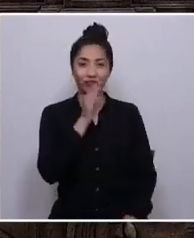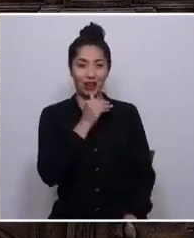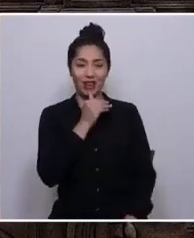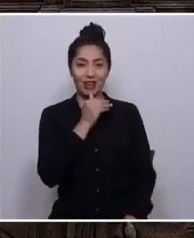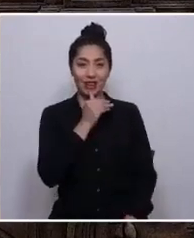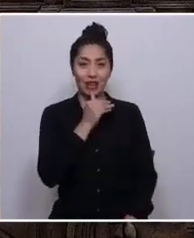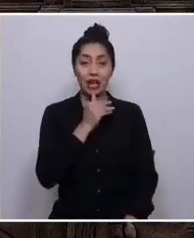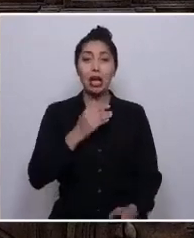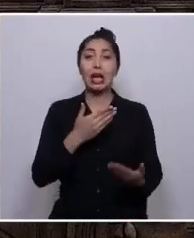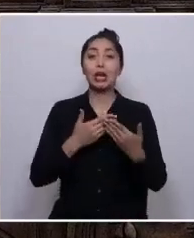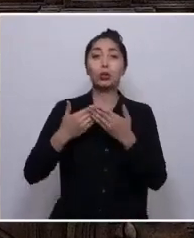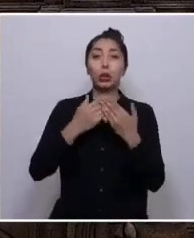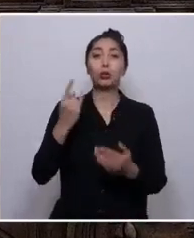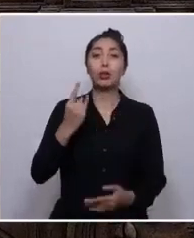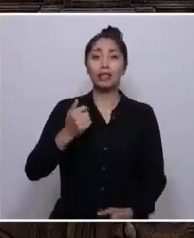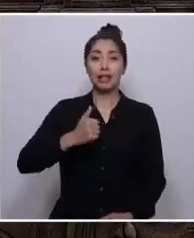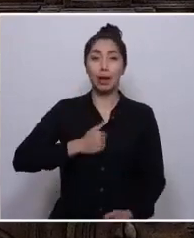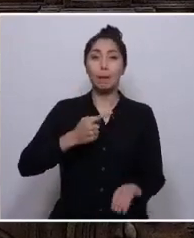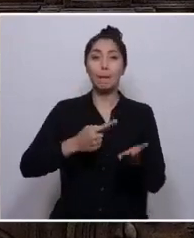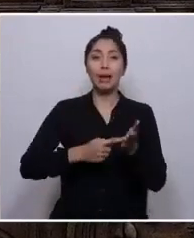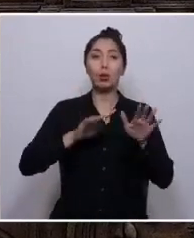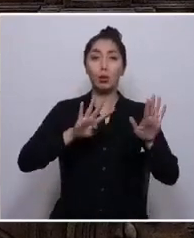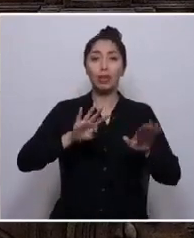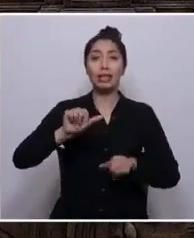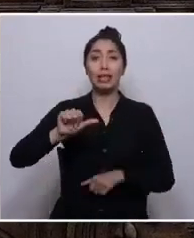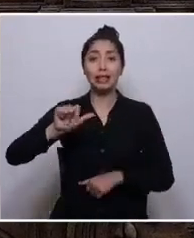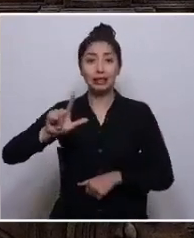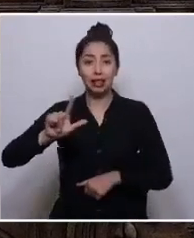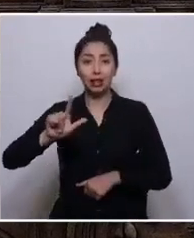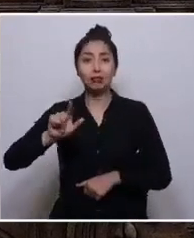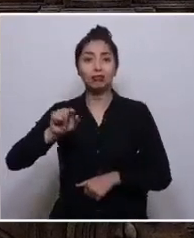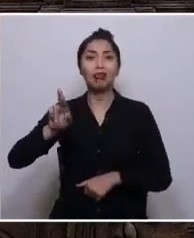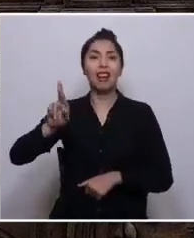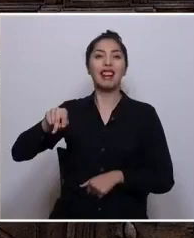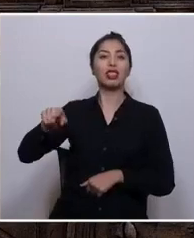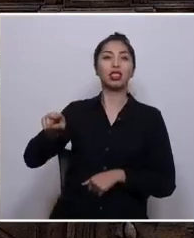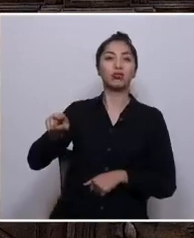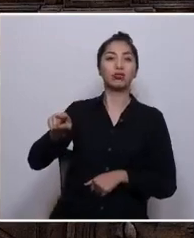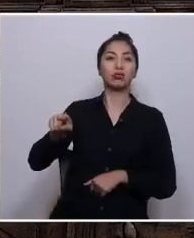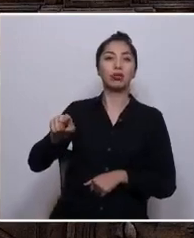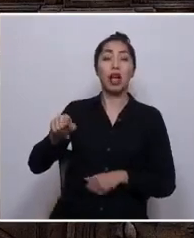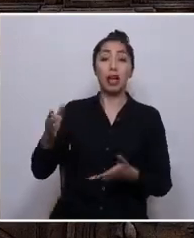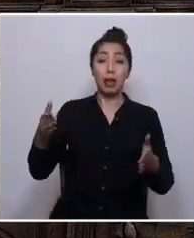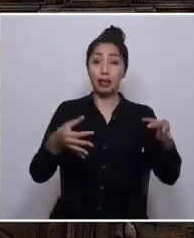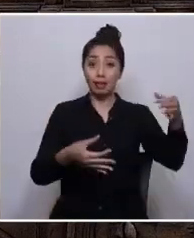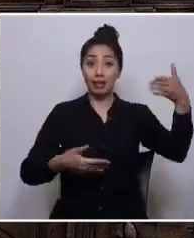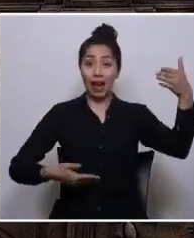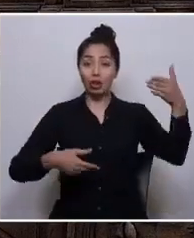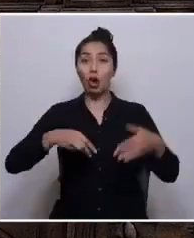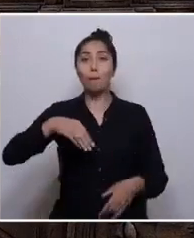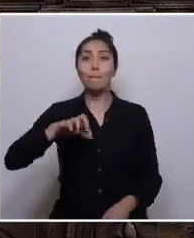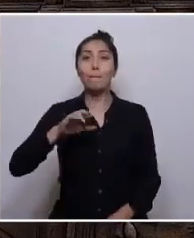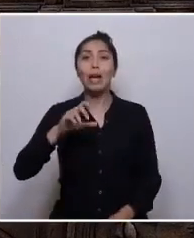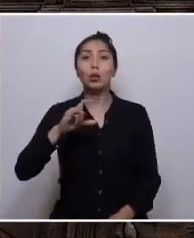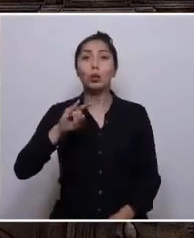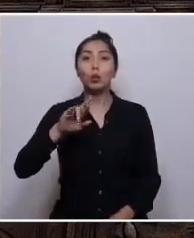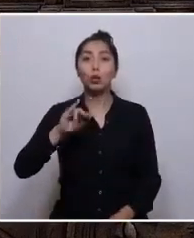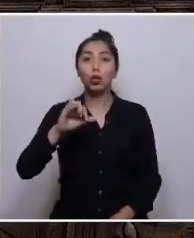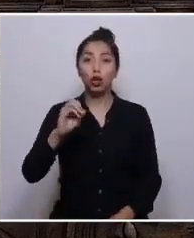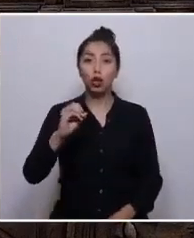católica de mil 967 tenían razón el mercurio miente y otros tantos también